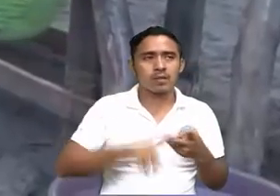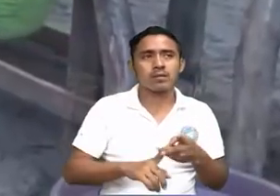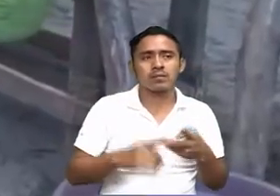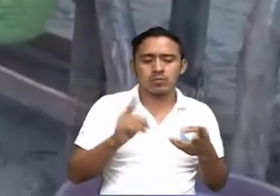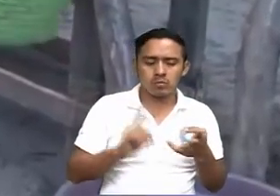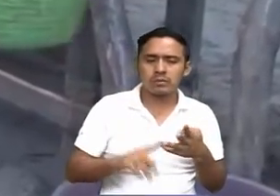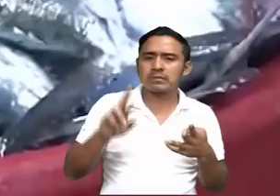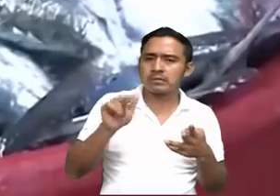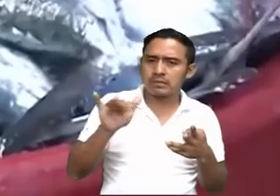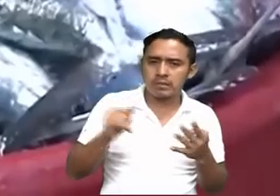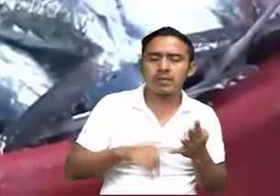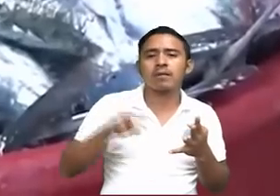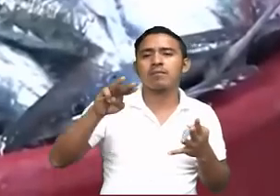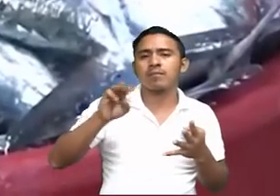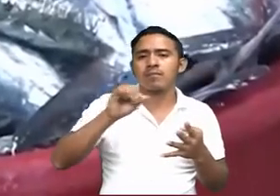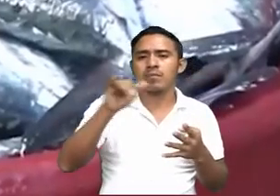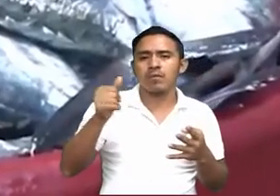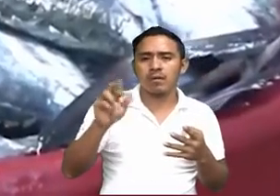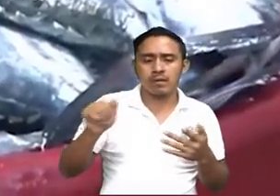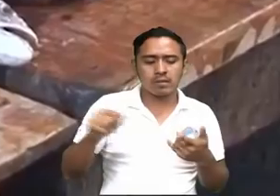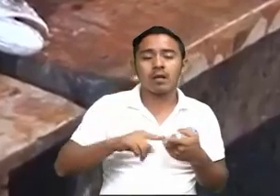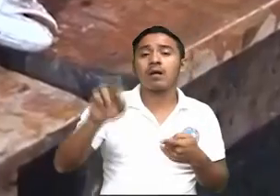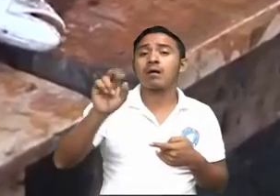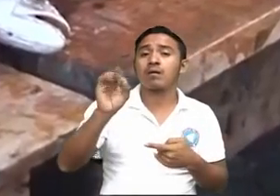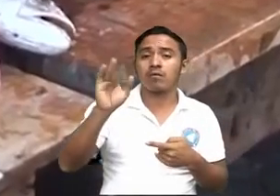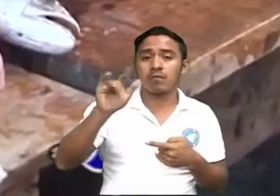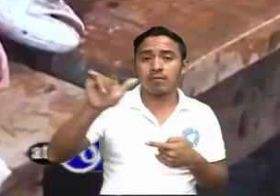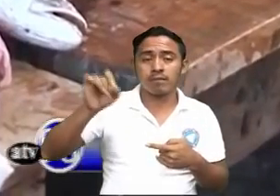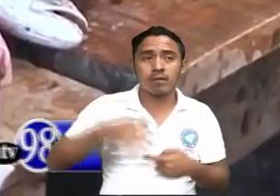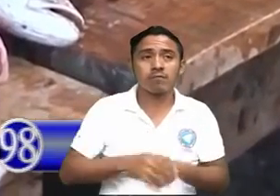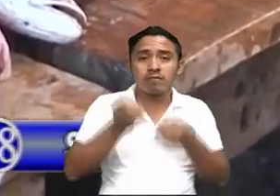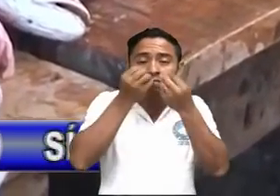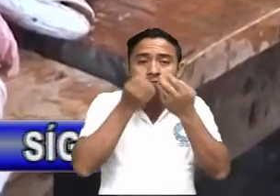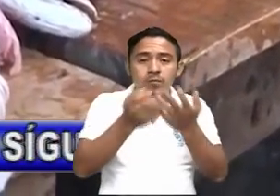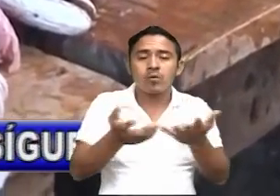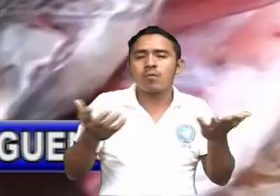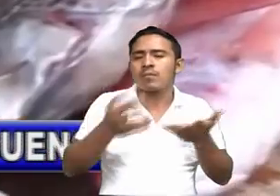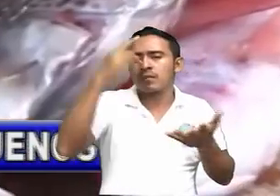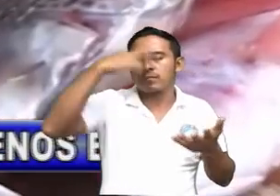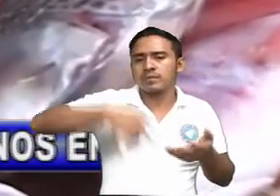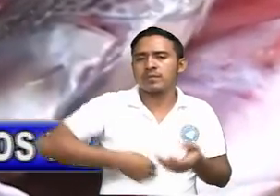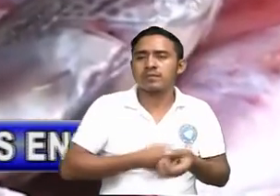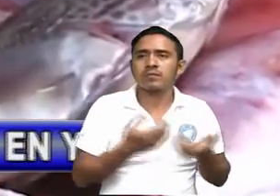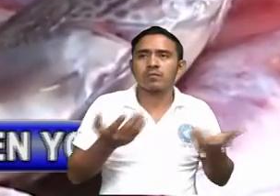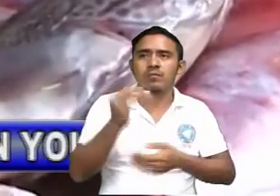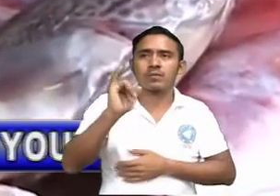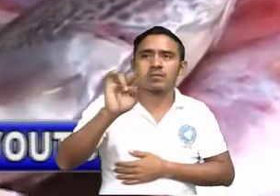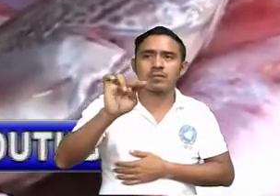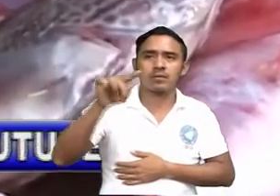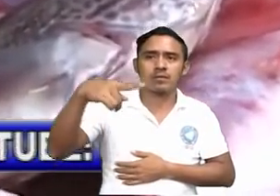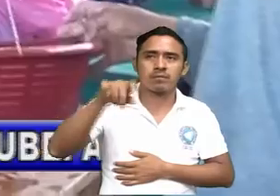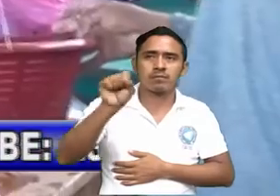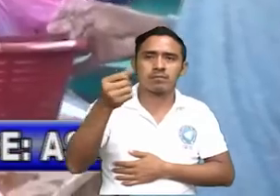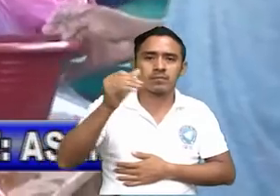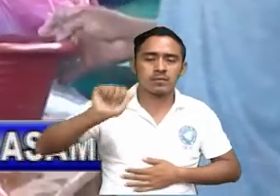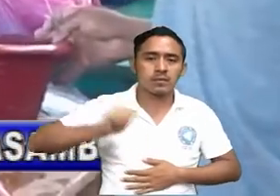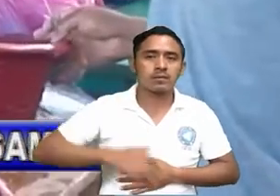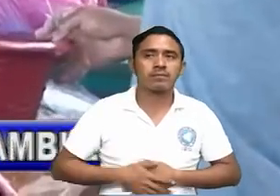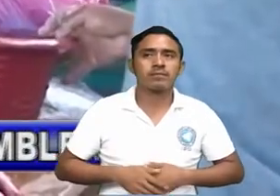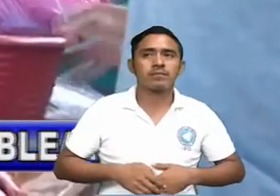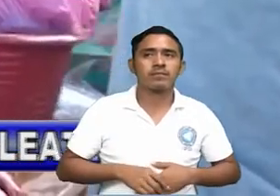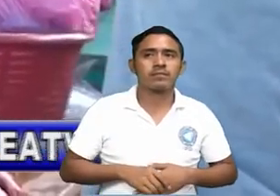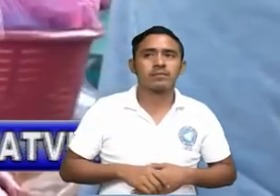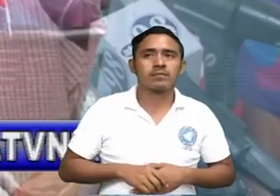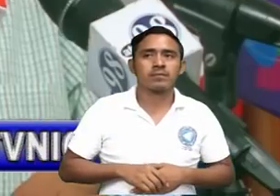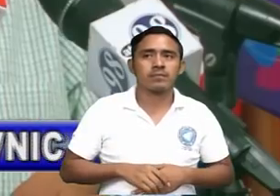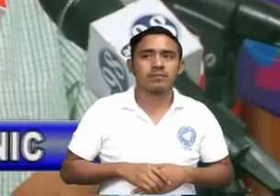raya, mojarras y róbalo, destacó en un informe semanal el Instituto Nicaragüense de la Pesca y Acuicultura Impesca.